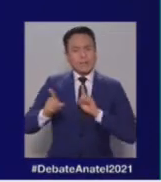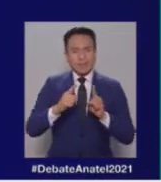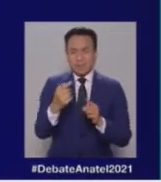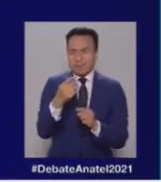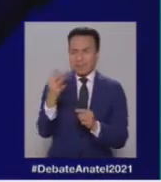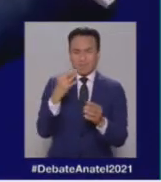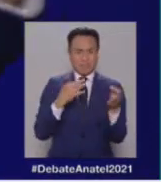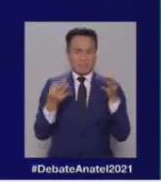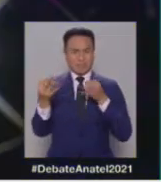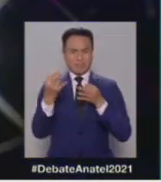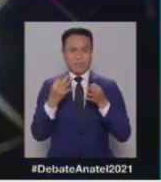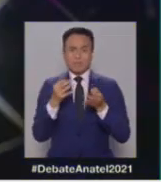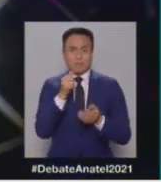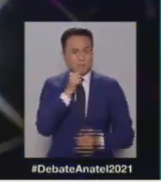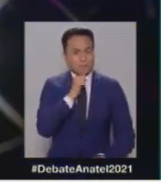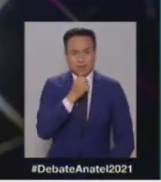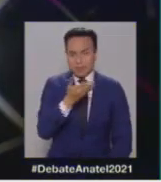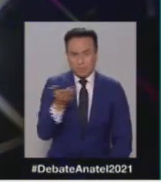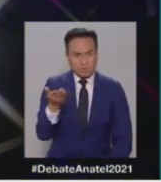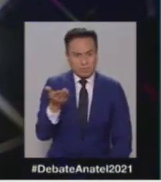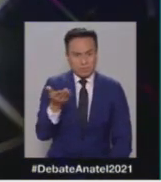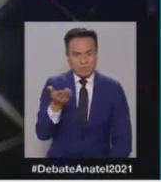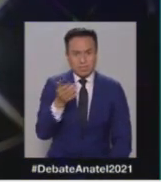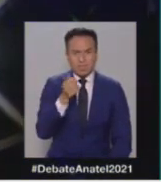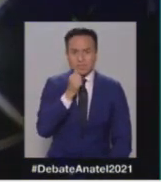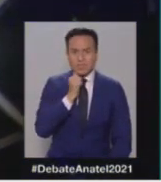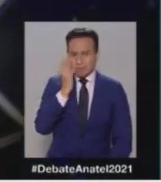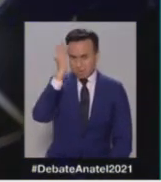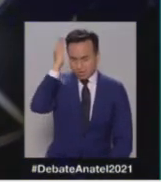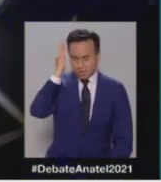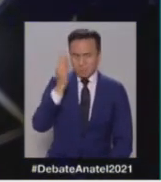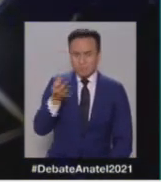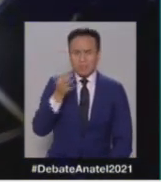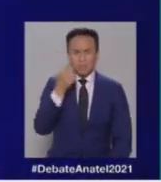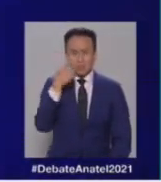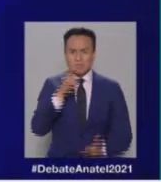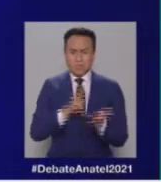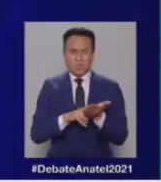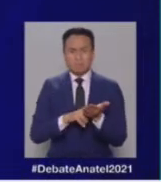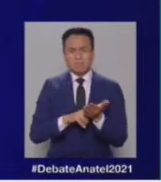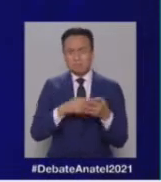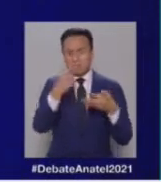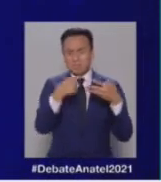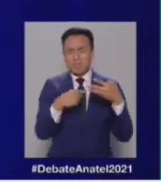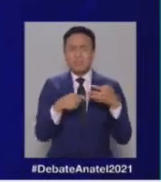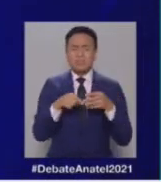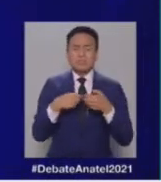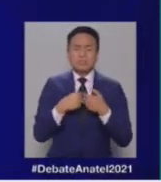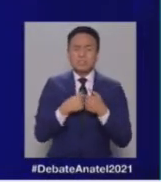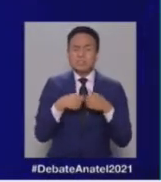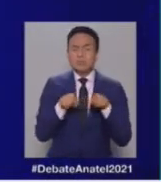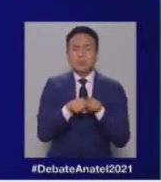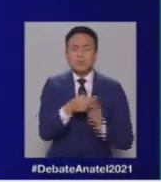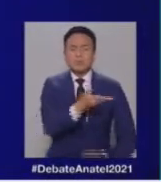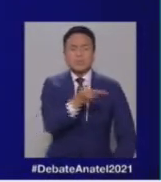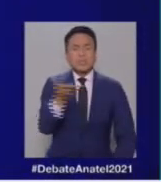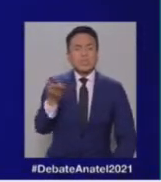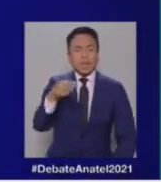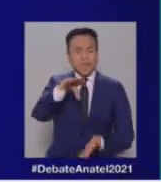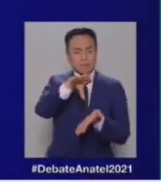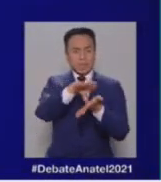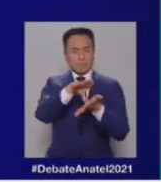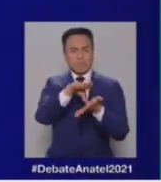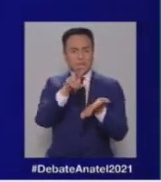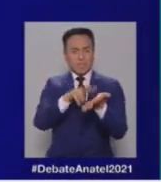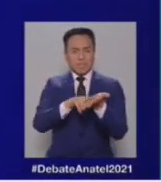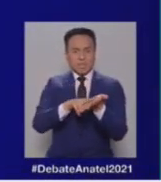competente. Uno de los varios hechos particulares que tuvo el debate presidencial involucró al abanderado de Unión Patriótica, Eduardo Artés.